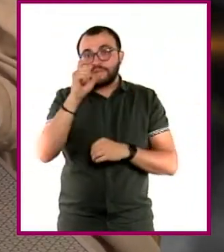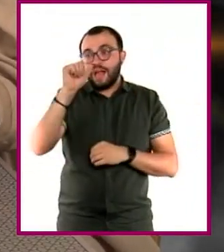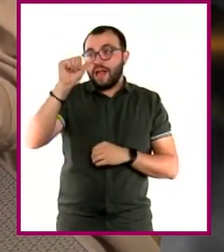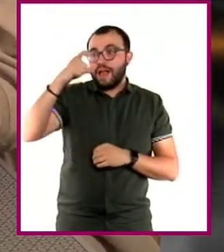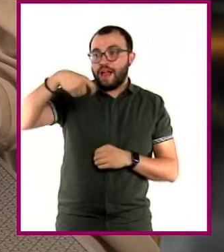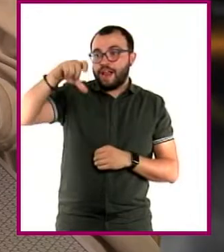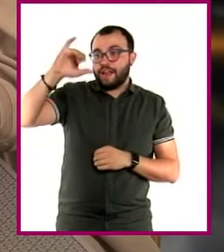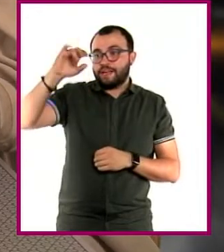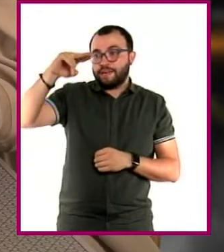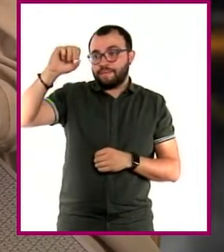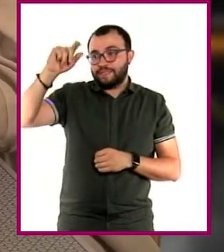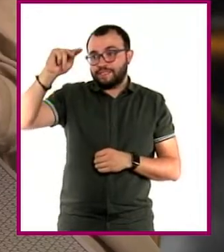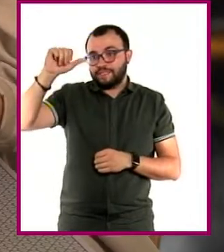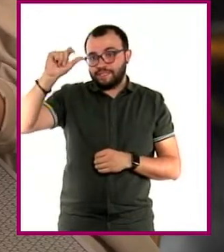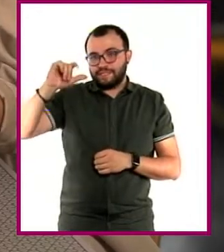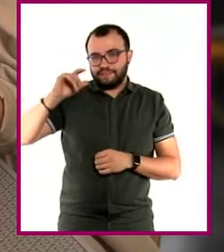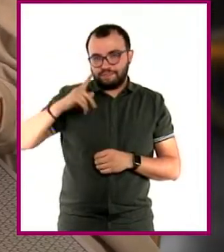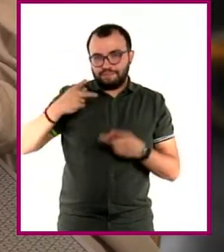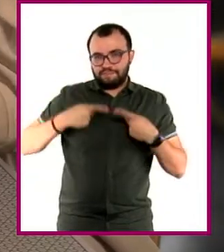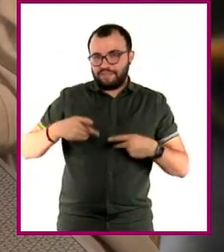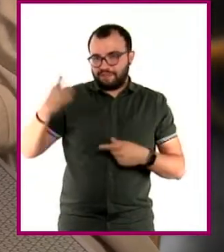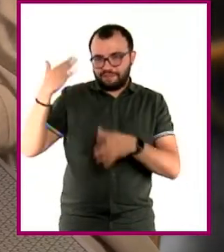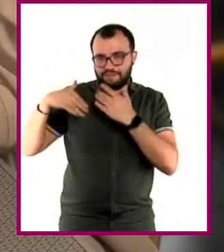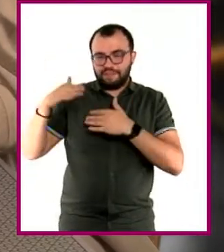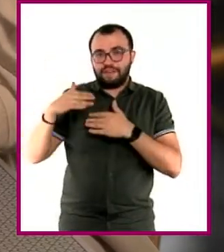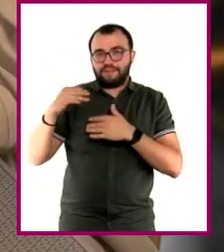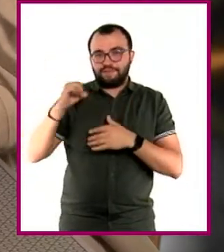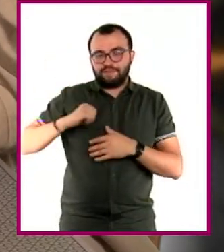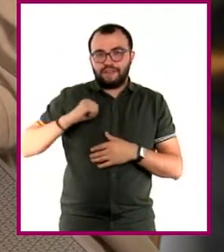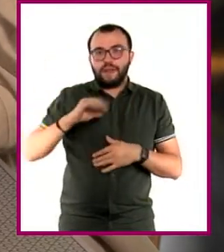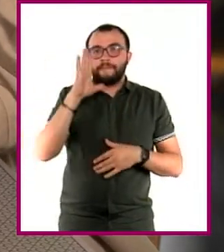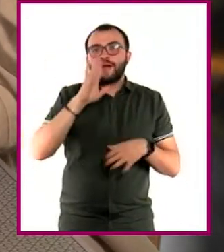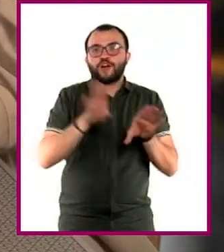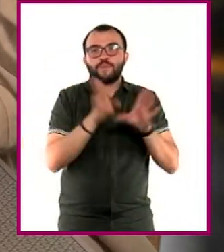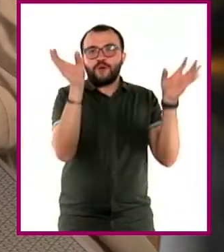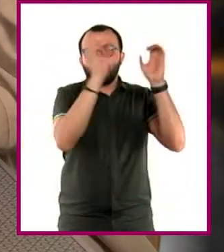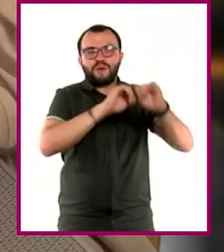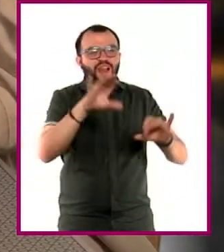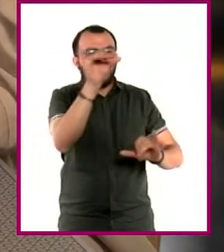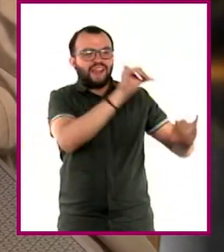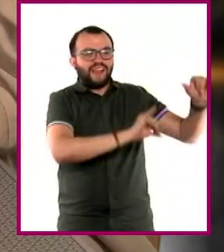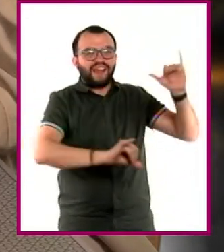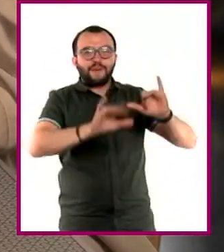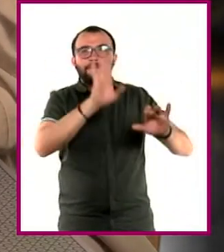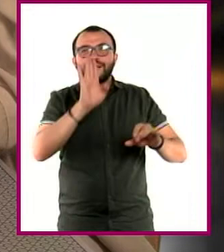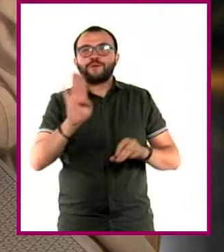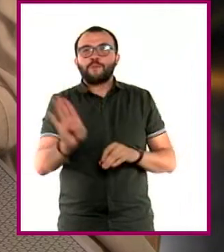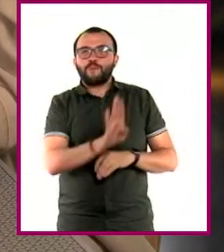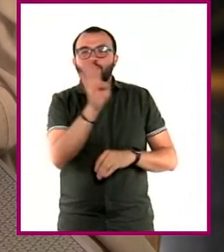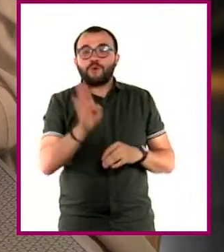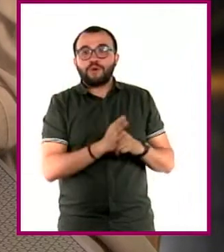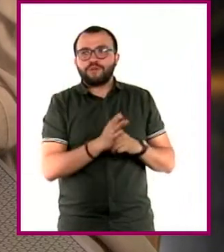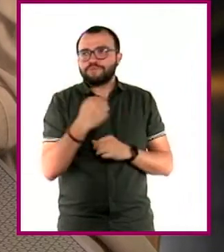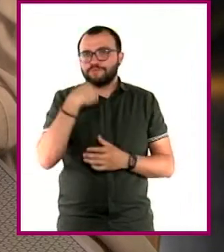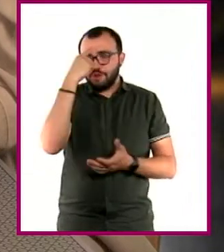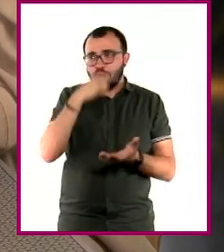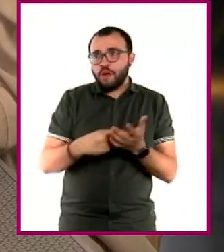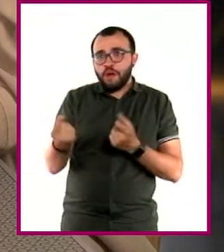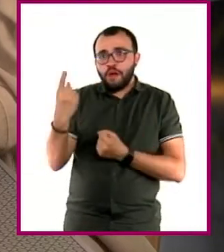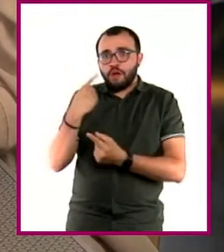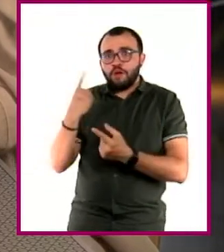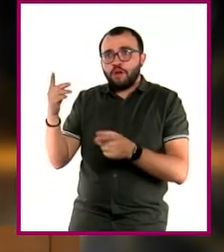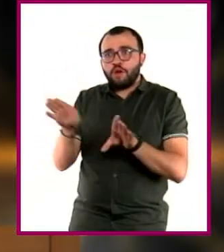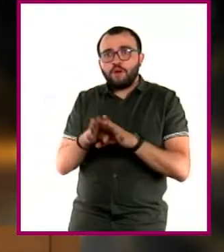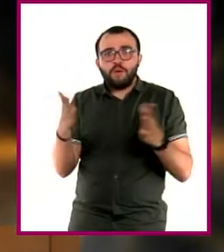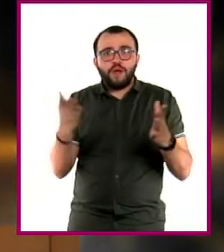magos mezclando sustancias para crear otras. Pues me parece que muchos de ellos solo querían encontrar la manera de convertir plomo en